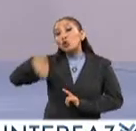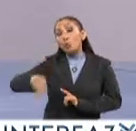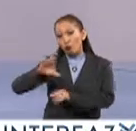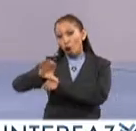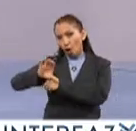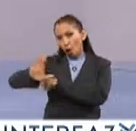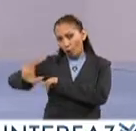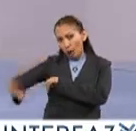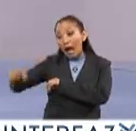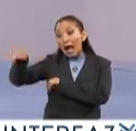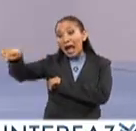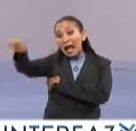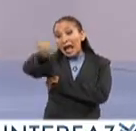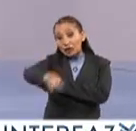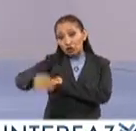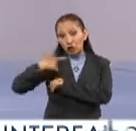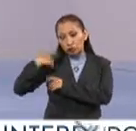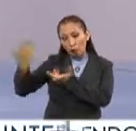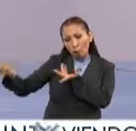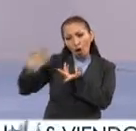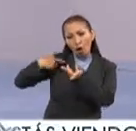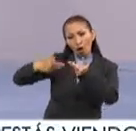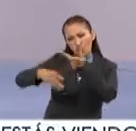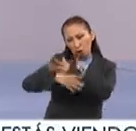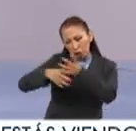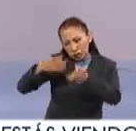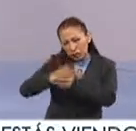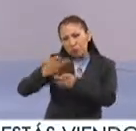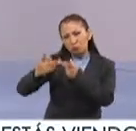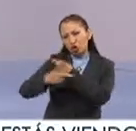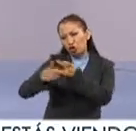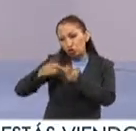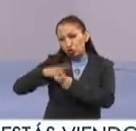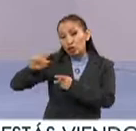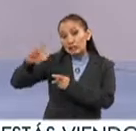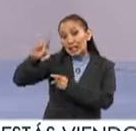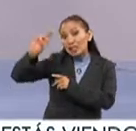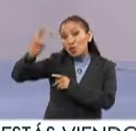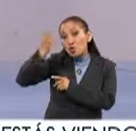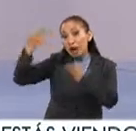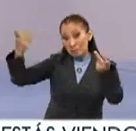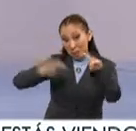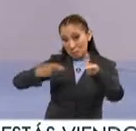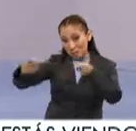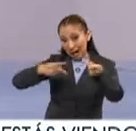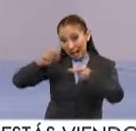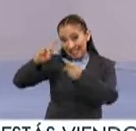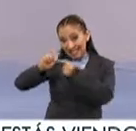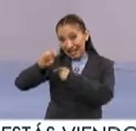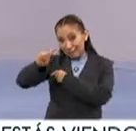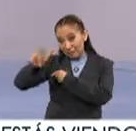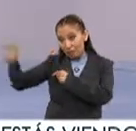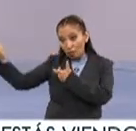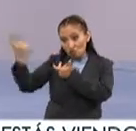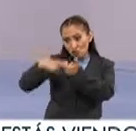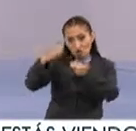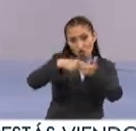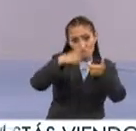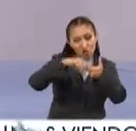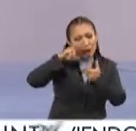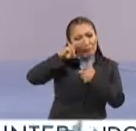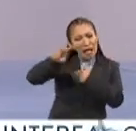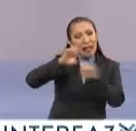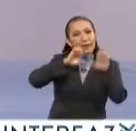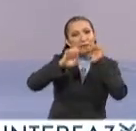que agrupa las producciones audiovisuales de más de 30 universidades de ese país. Así que veamos